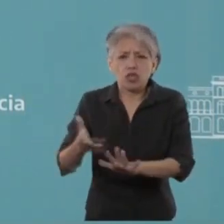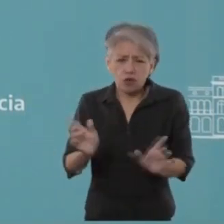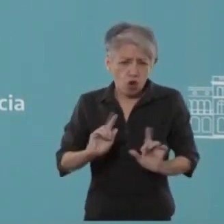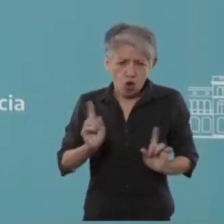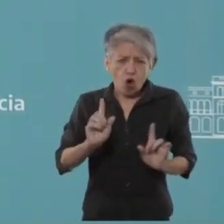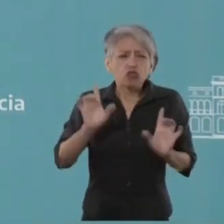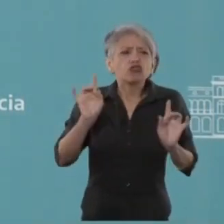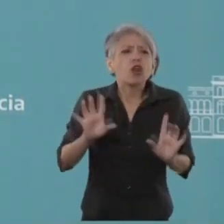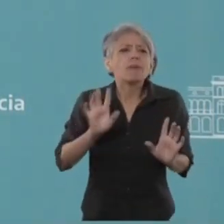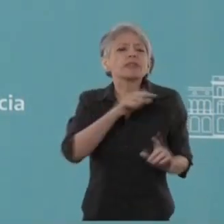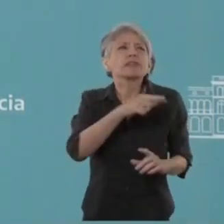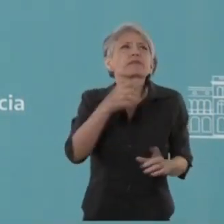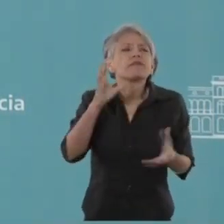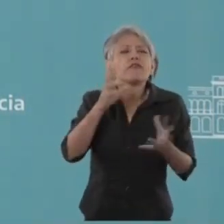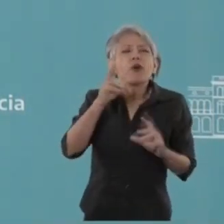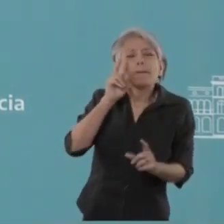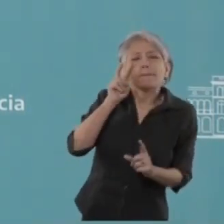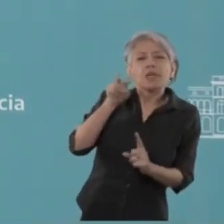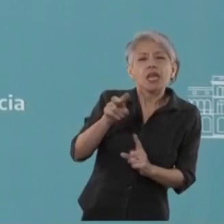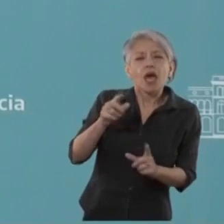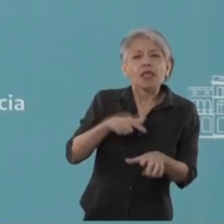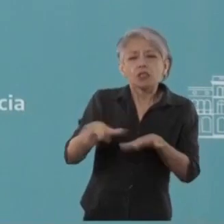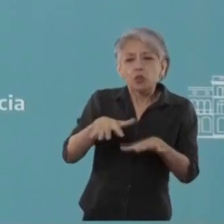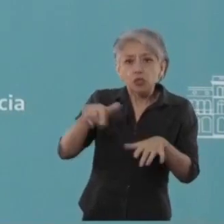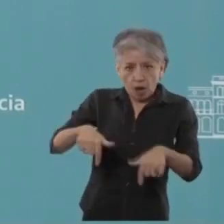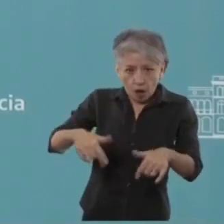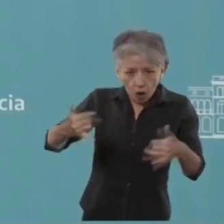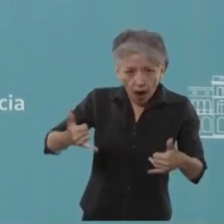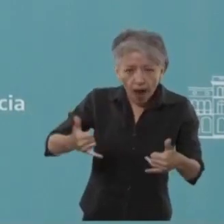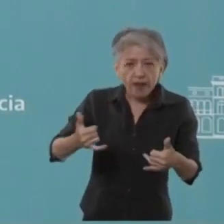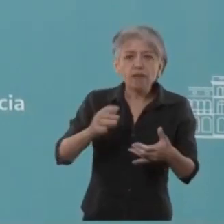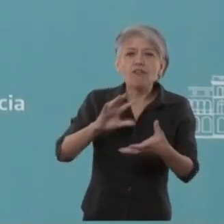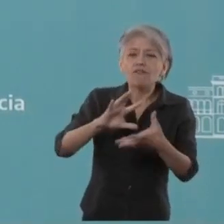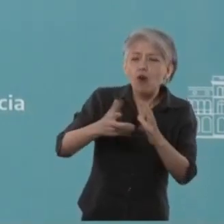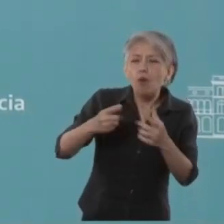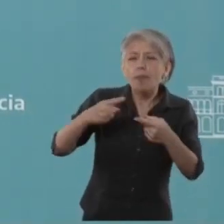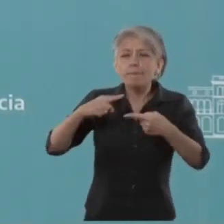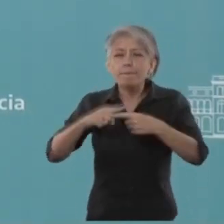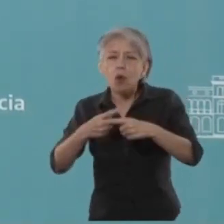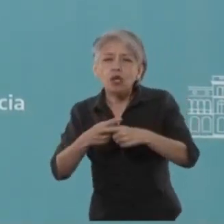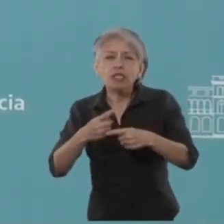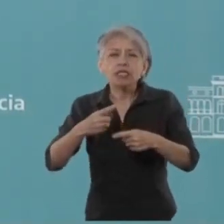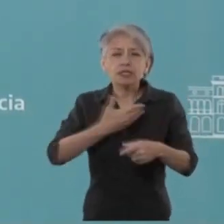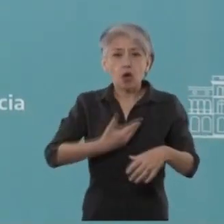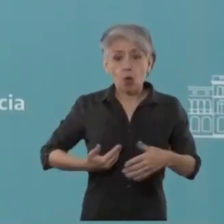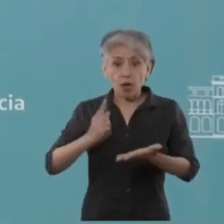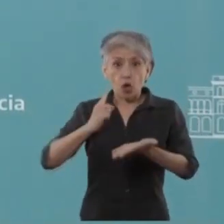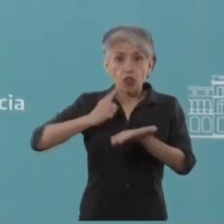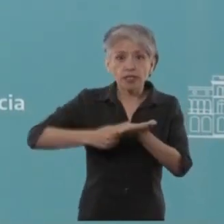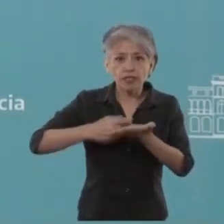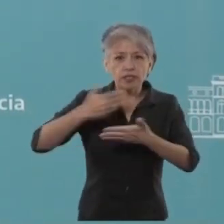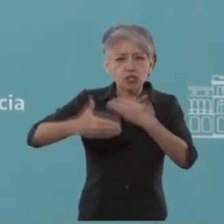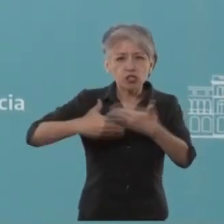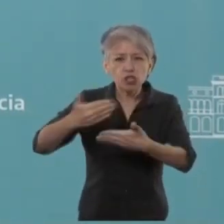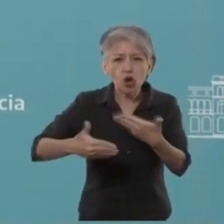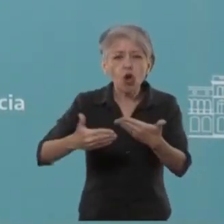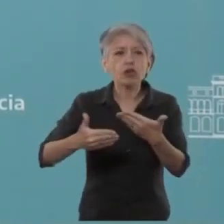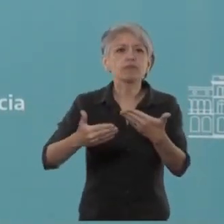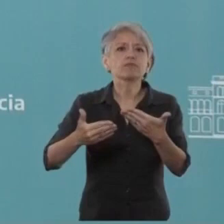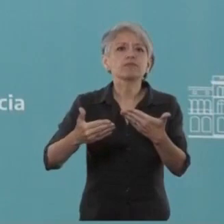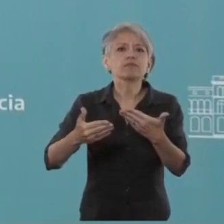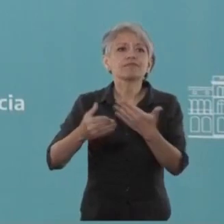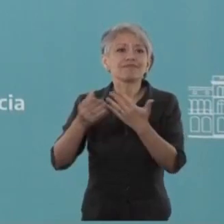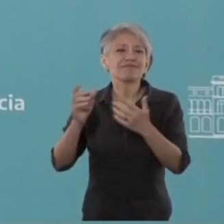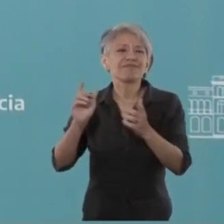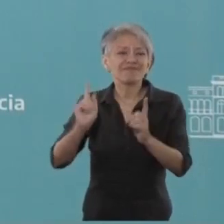con su mirada sobre algo que ya está sucediendo, que es de qué manera la política que está llevando adelante el gobierno a través del ministro Zavaleta